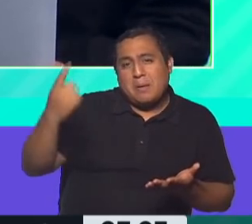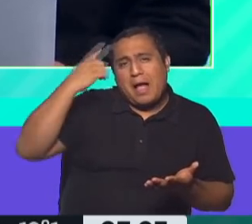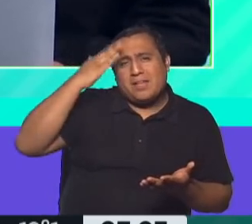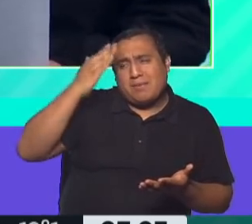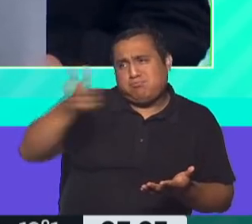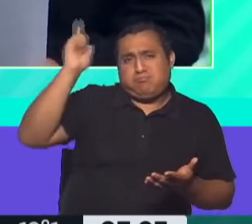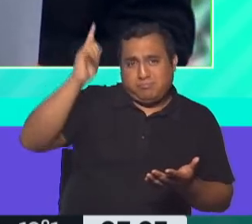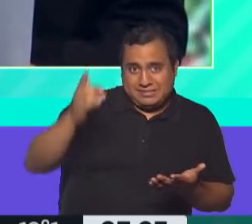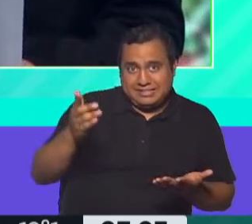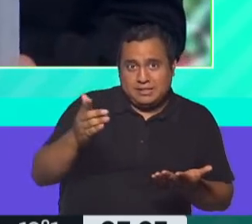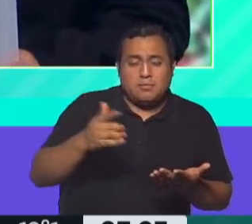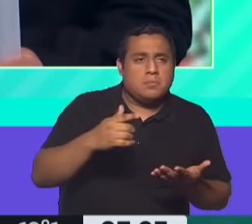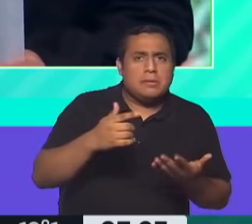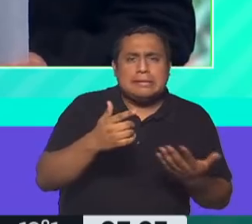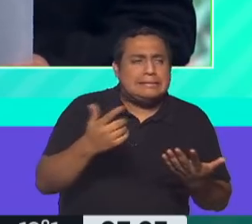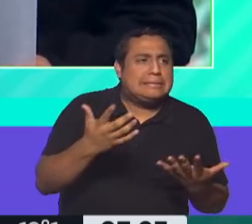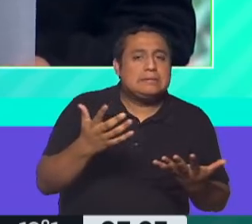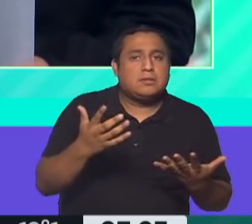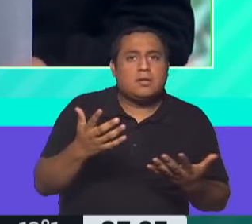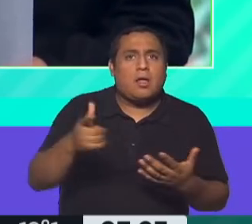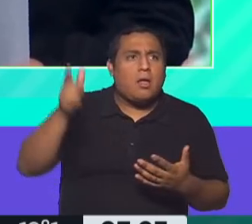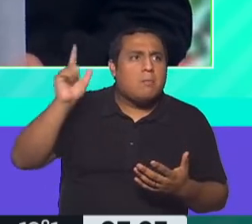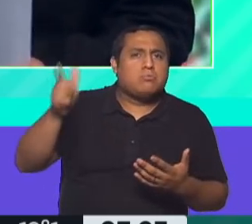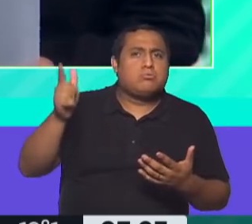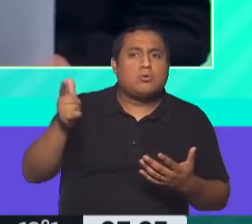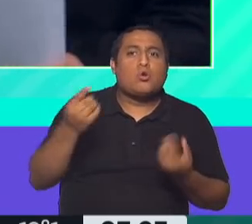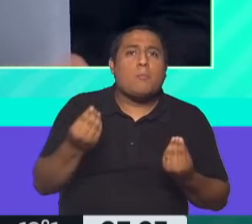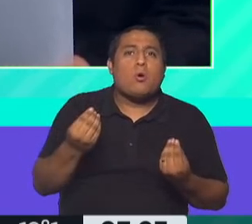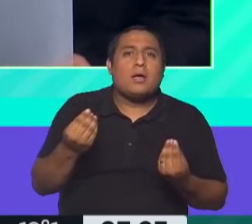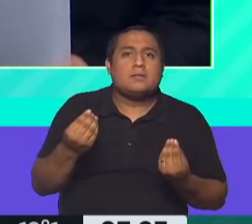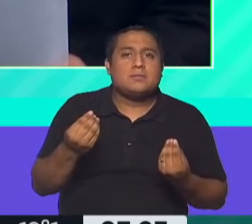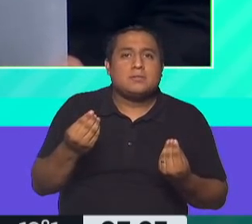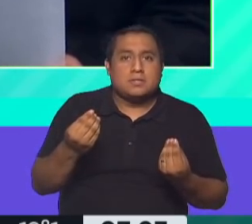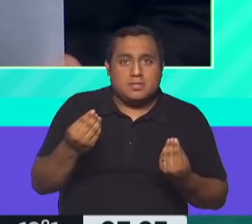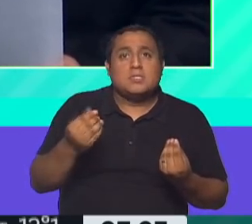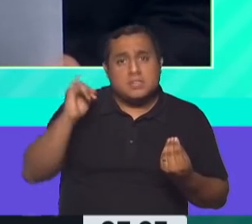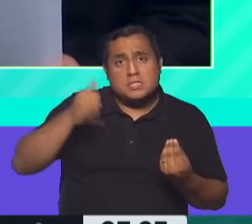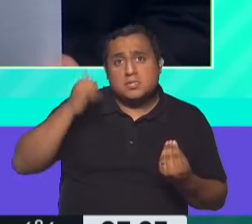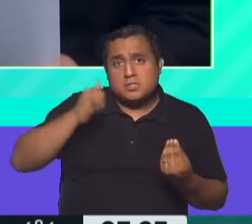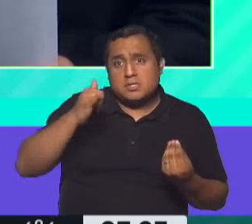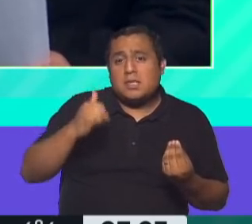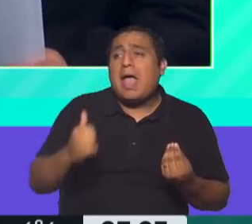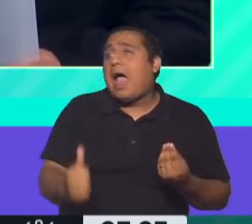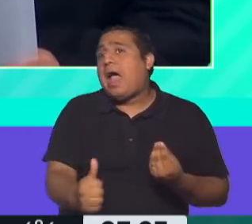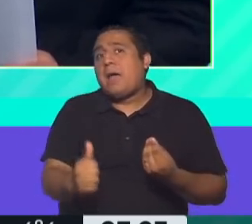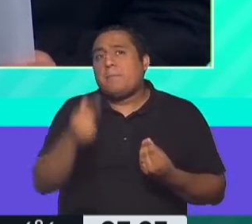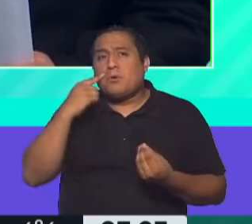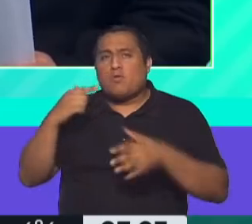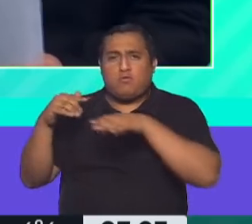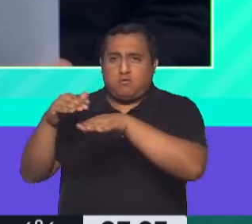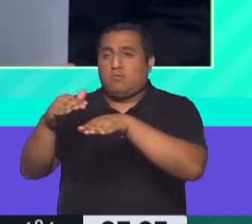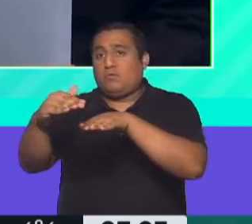en la cabeza, había sido el tiro que provenía desde atrás. Y efectivamente hubo un tiro que provenía desde atrás, pero que